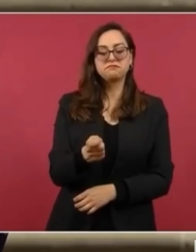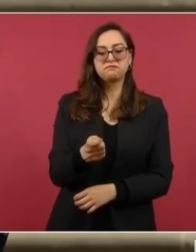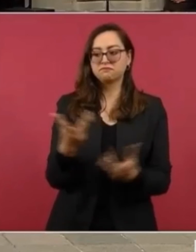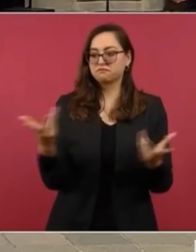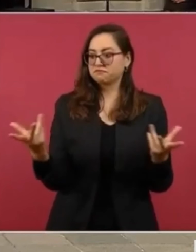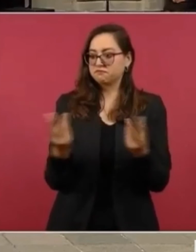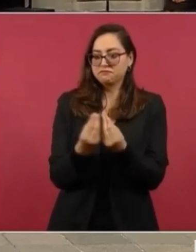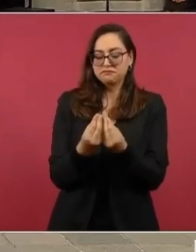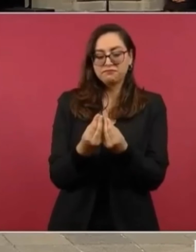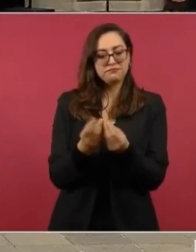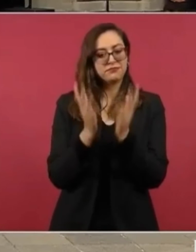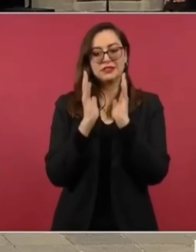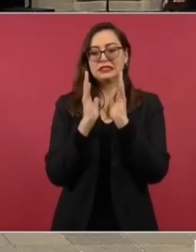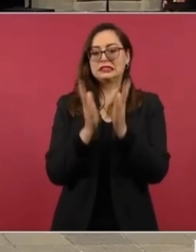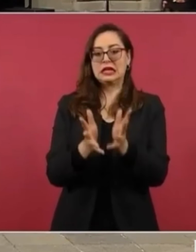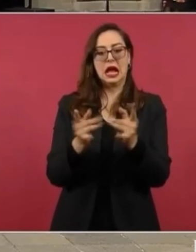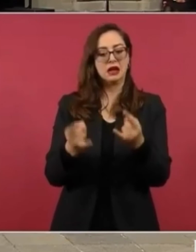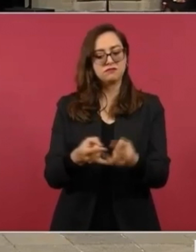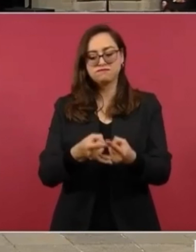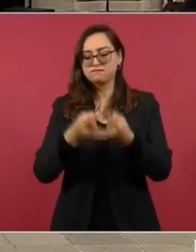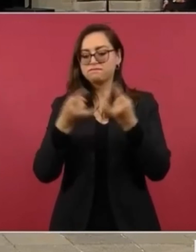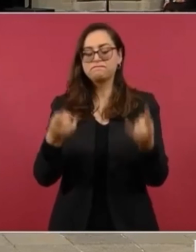acontecimiento histórico.